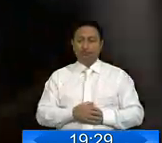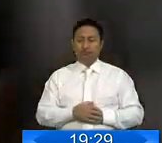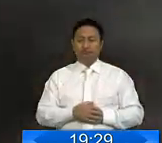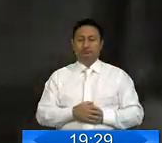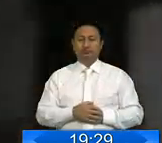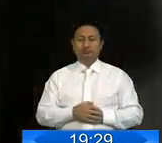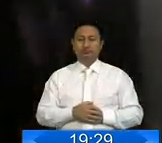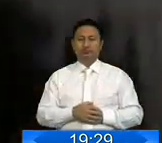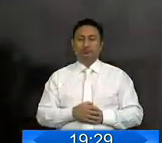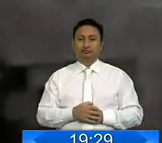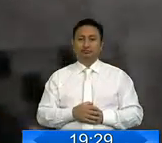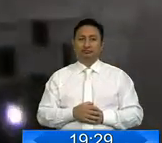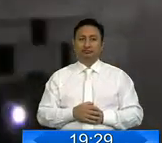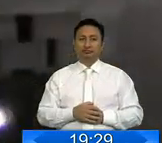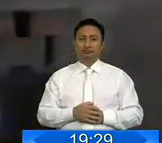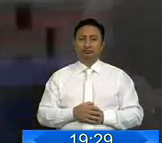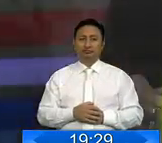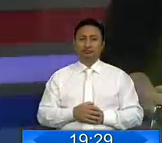informó Iván Casamen.